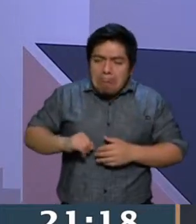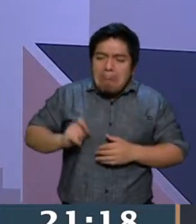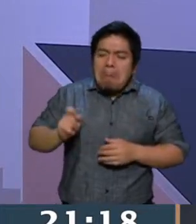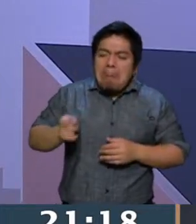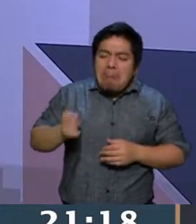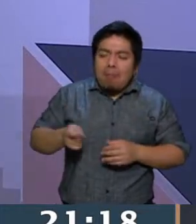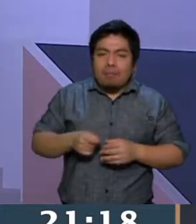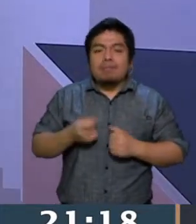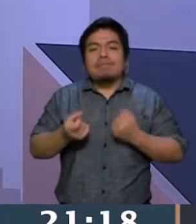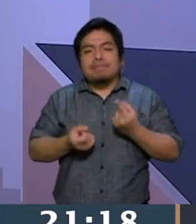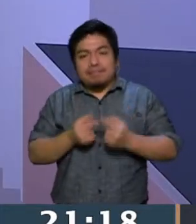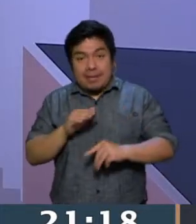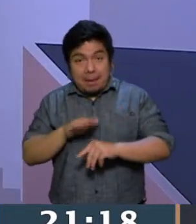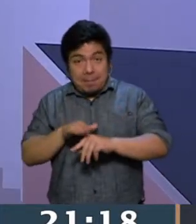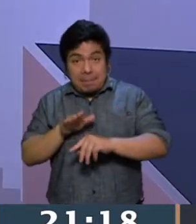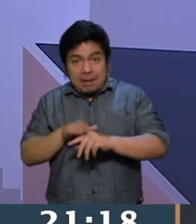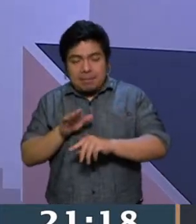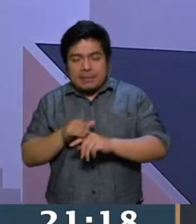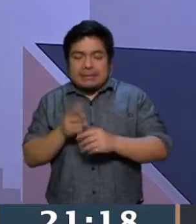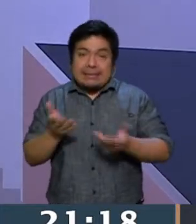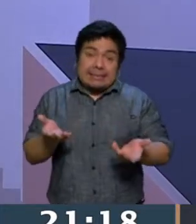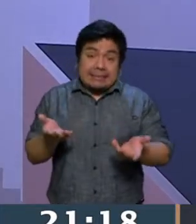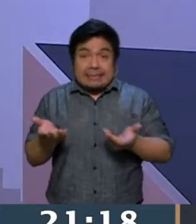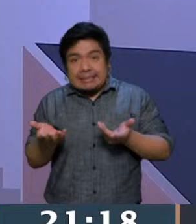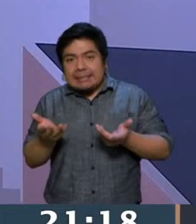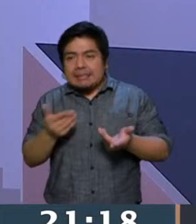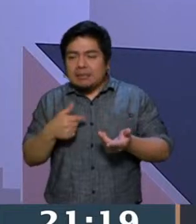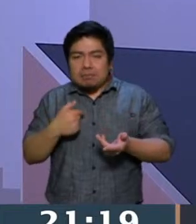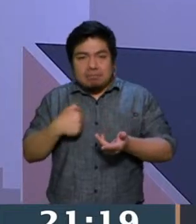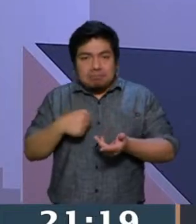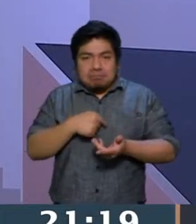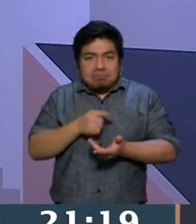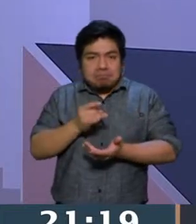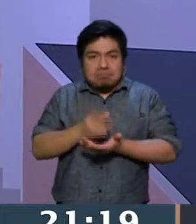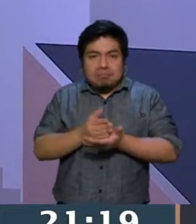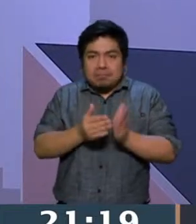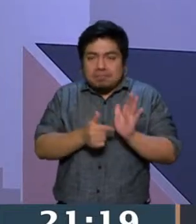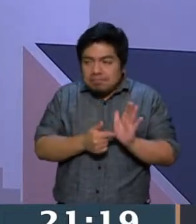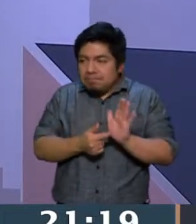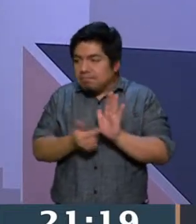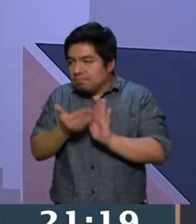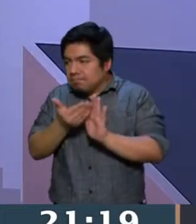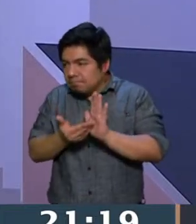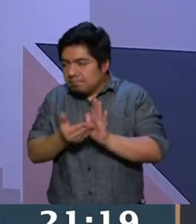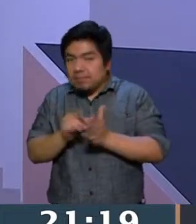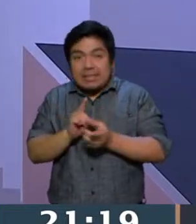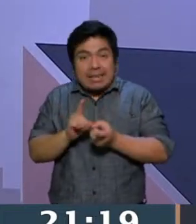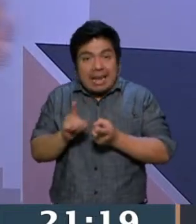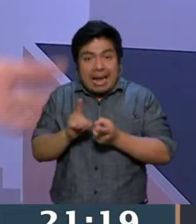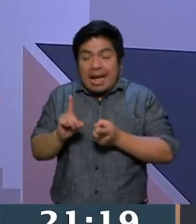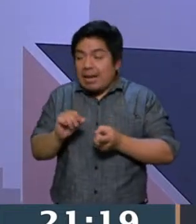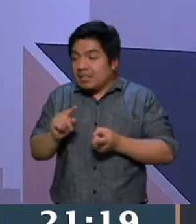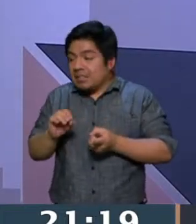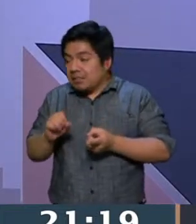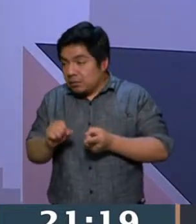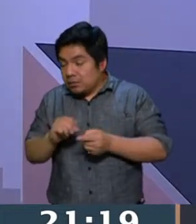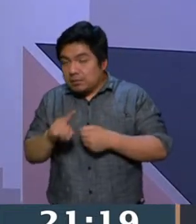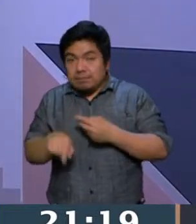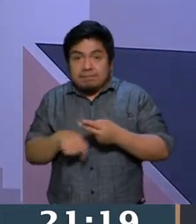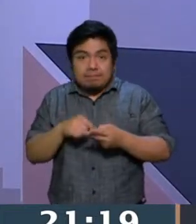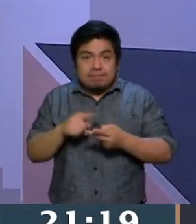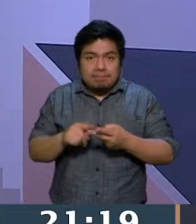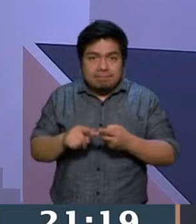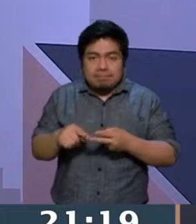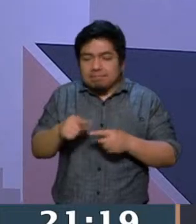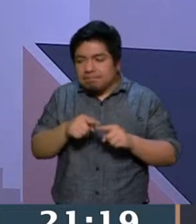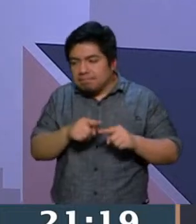cada vez más. Pero pues sí, al final nuestra tarea es poner ahí la evidencia, los datos, un poco recoger